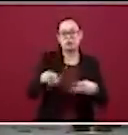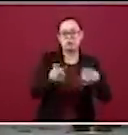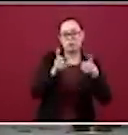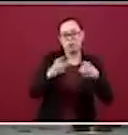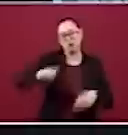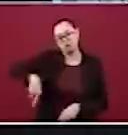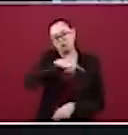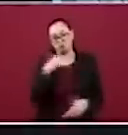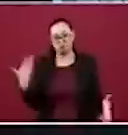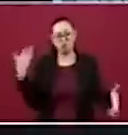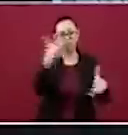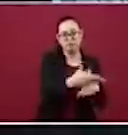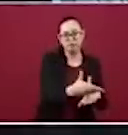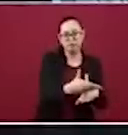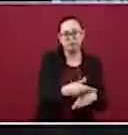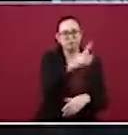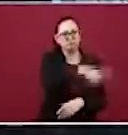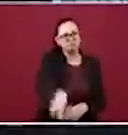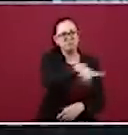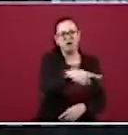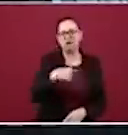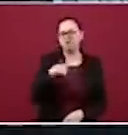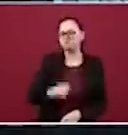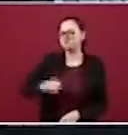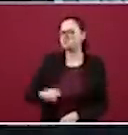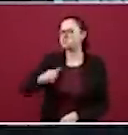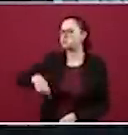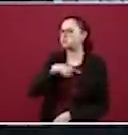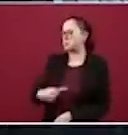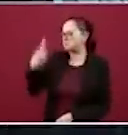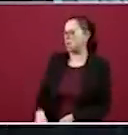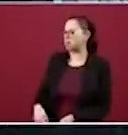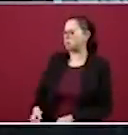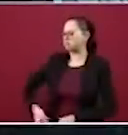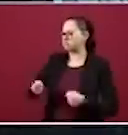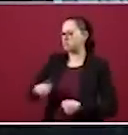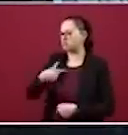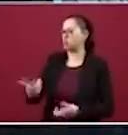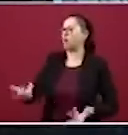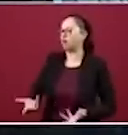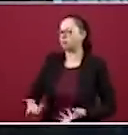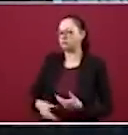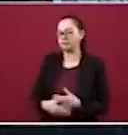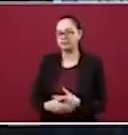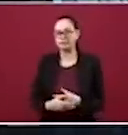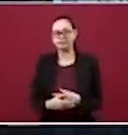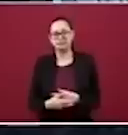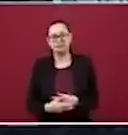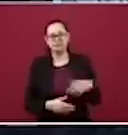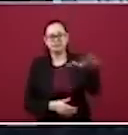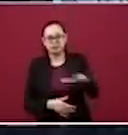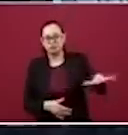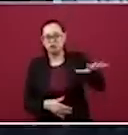una frase: aquí nosotros mandamos, decían los criminales, aquí nosotros mandamos. ¿Quién está mandando en esas